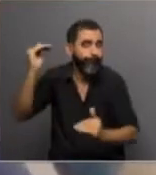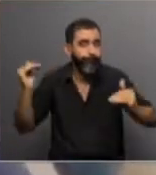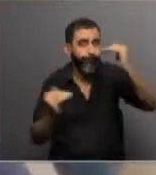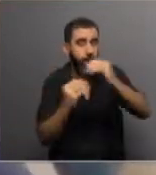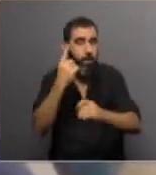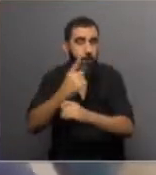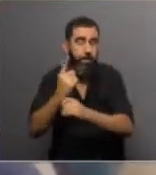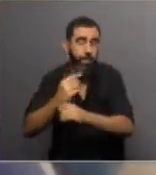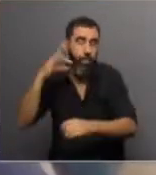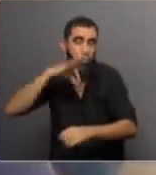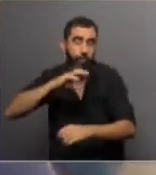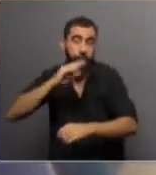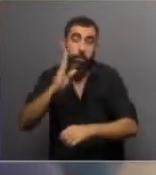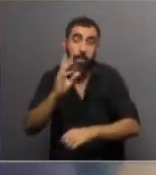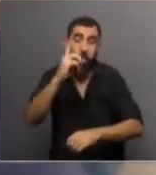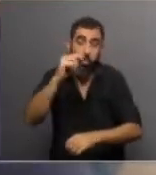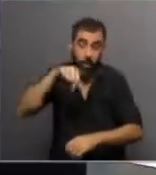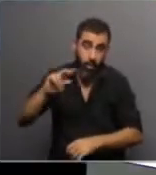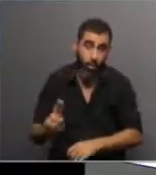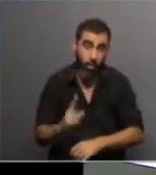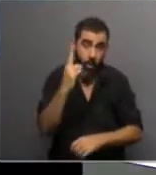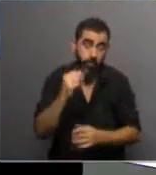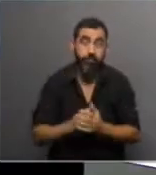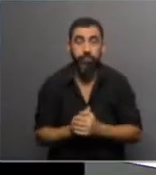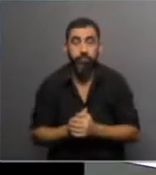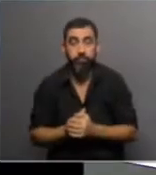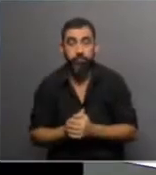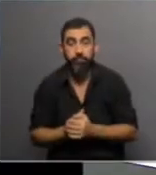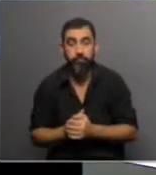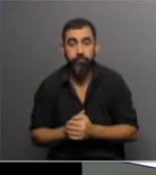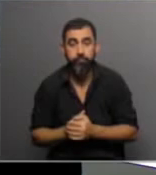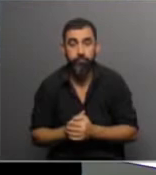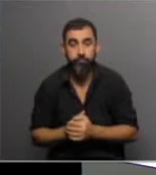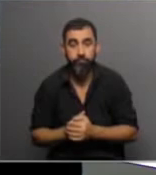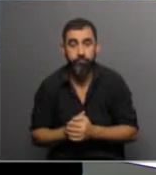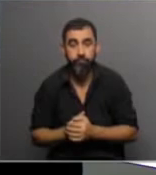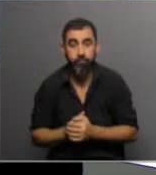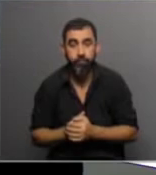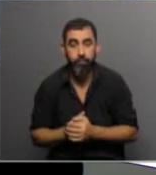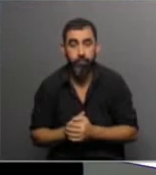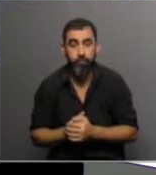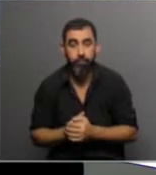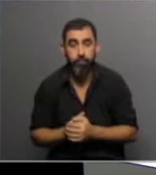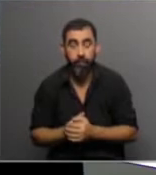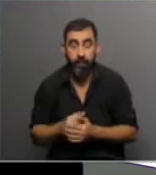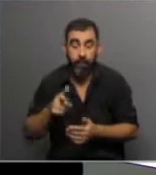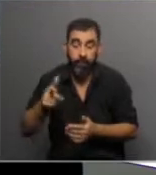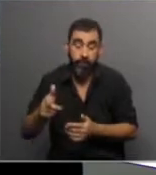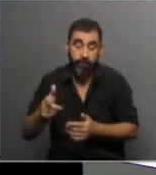más abundante, ¿verdad? En el país. Y eso tiene, digamos, por decirlo de alguna manera, era